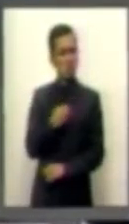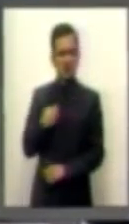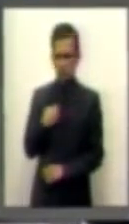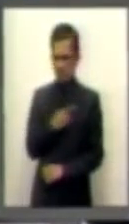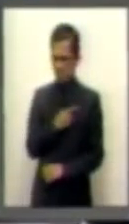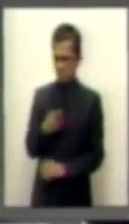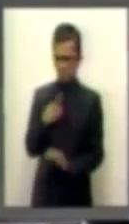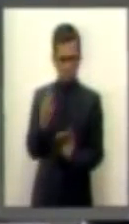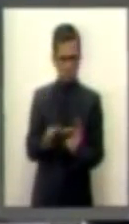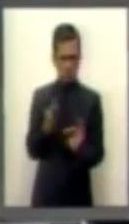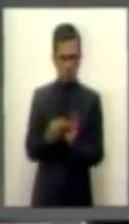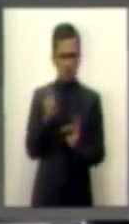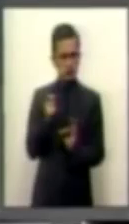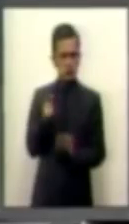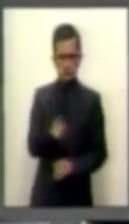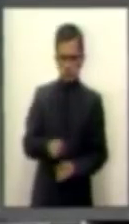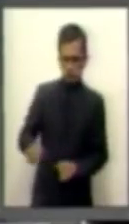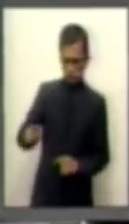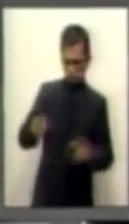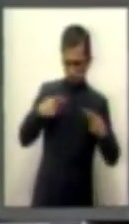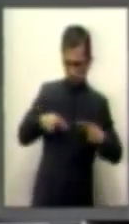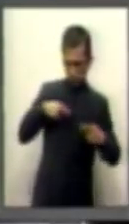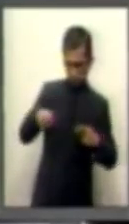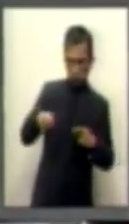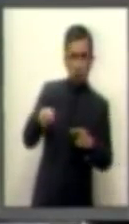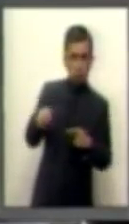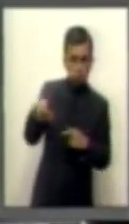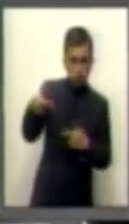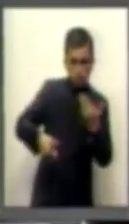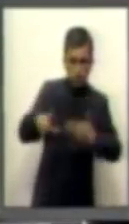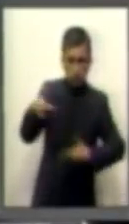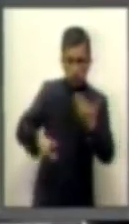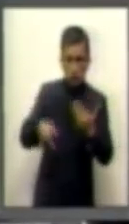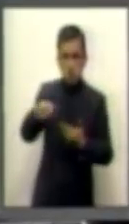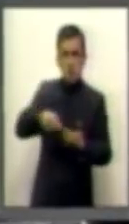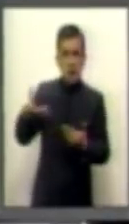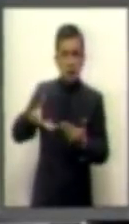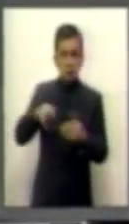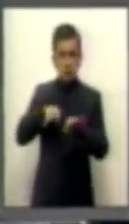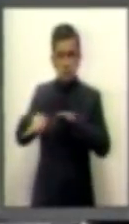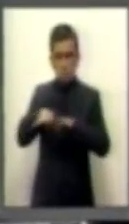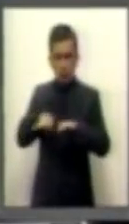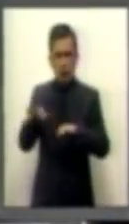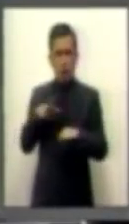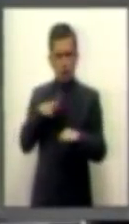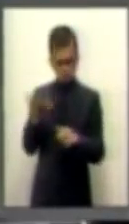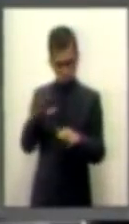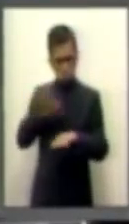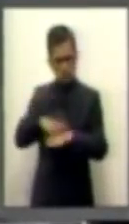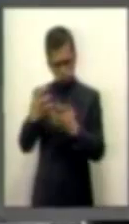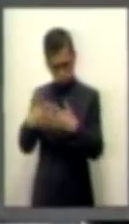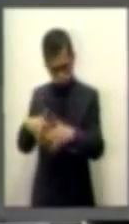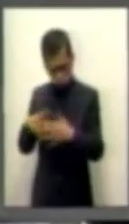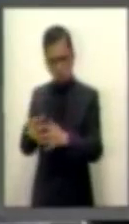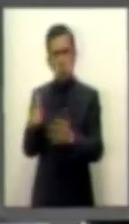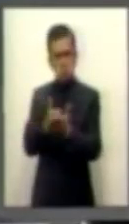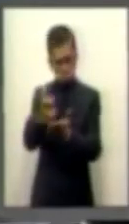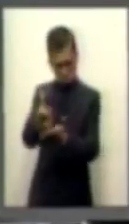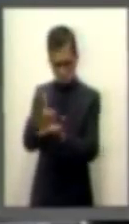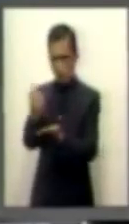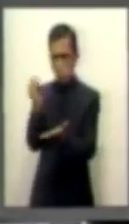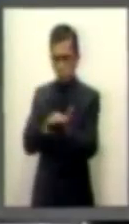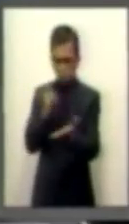de quienes generan empleos poseen riqueza y contribuyen con sus impuestos al gasto público del